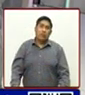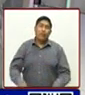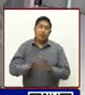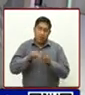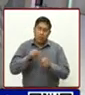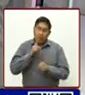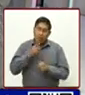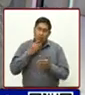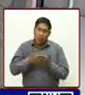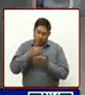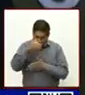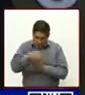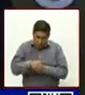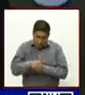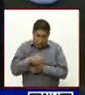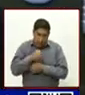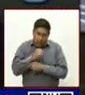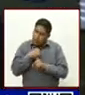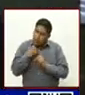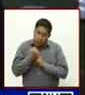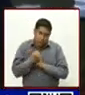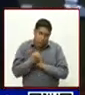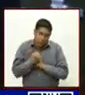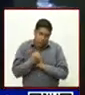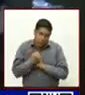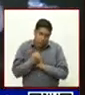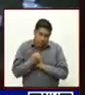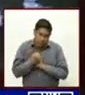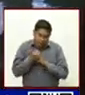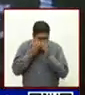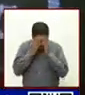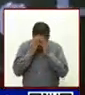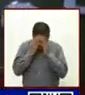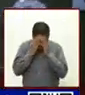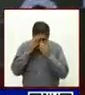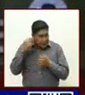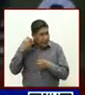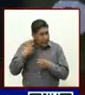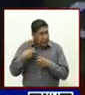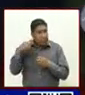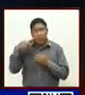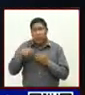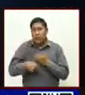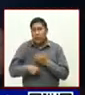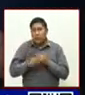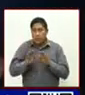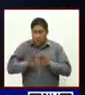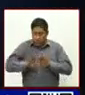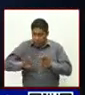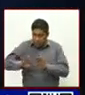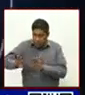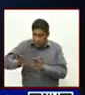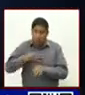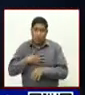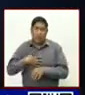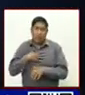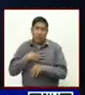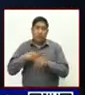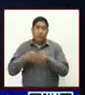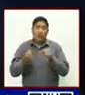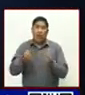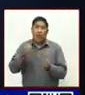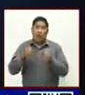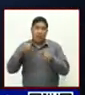¿Cómo estás, John? Buenas noches. Realmente es una situación bastante complicada de describir. Les voy a pedir a los familiares que podamos movernos un poco más allá. Justo una movilidad tiene que